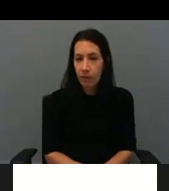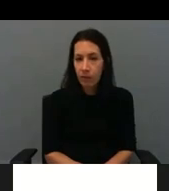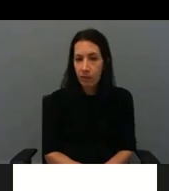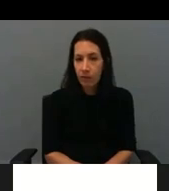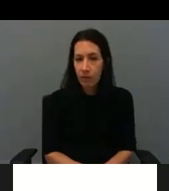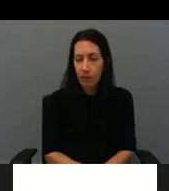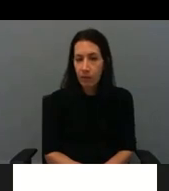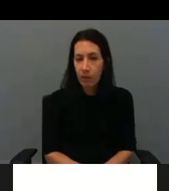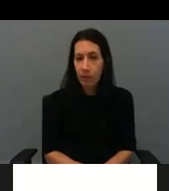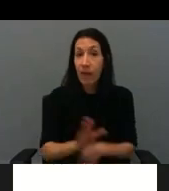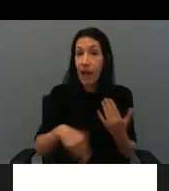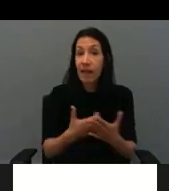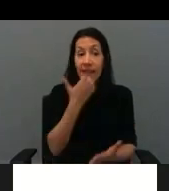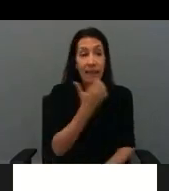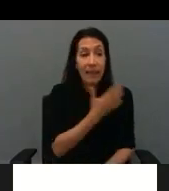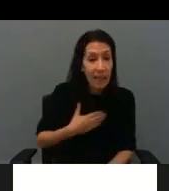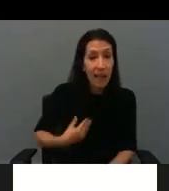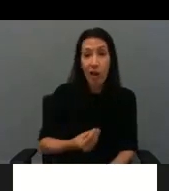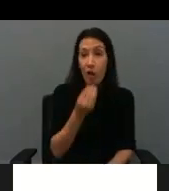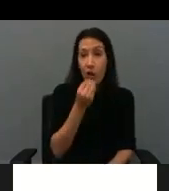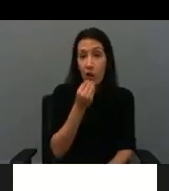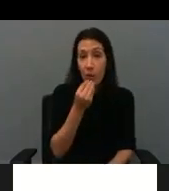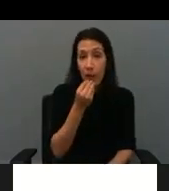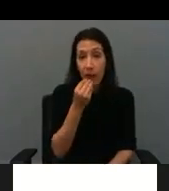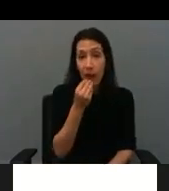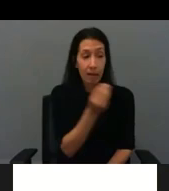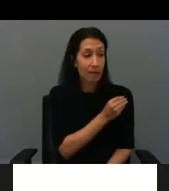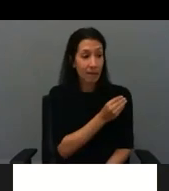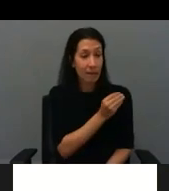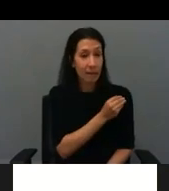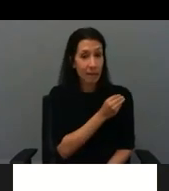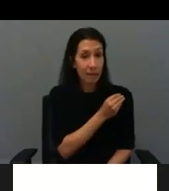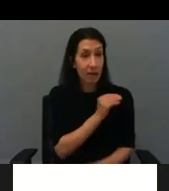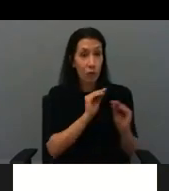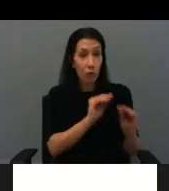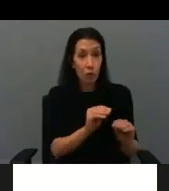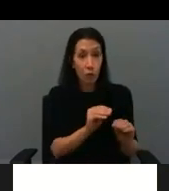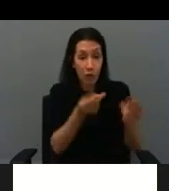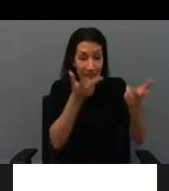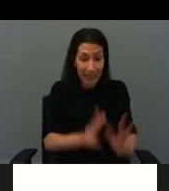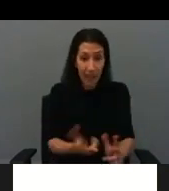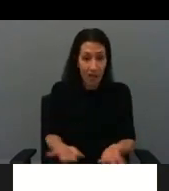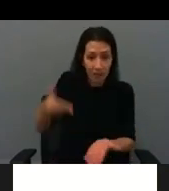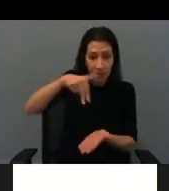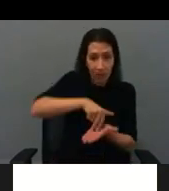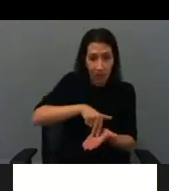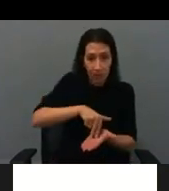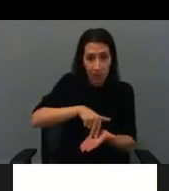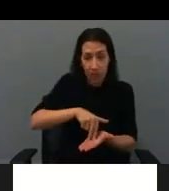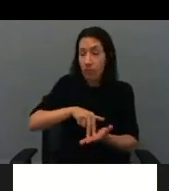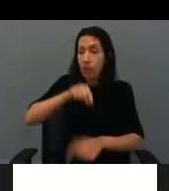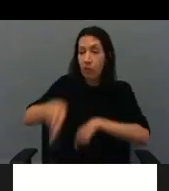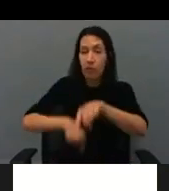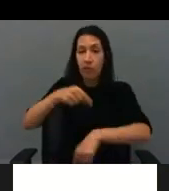Y me coge de la mano y lleva a la cocina. Si quiere comer, si ya sabe de su comida, se levanta de su rincón de jugar y se asoma a la